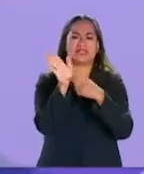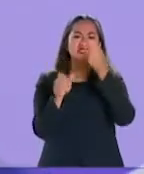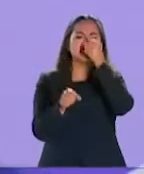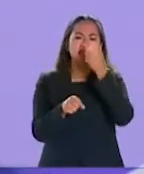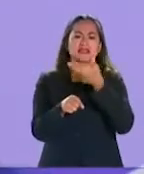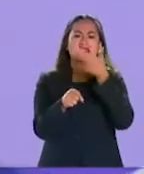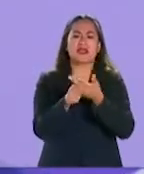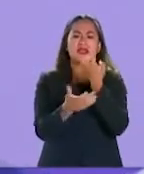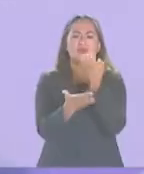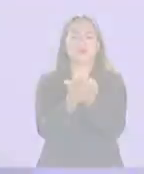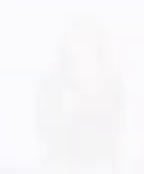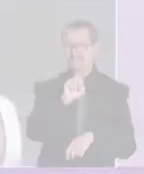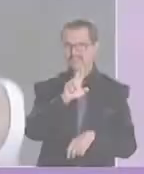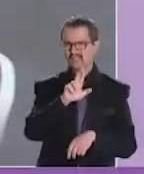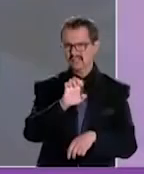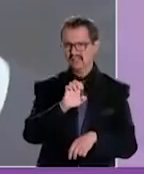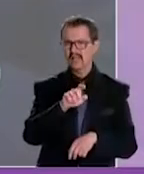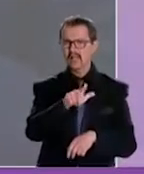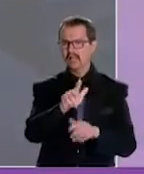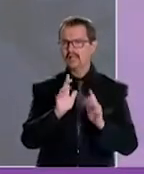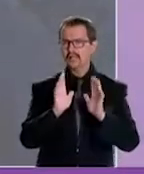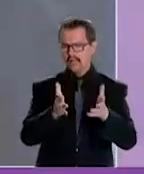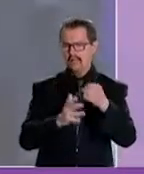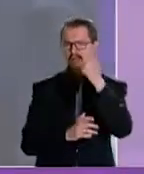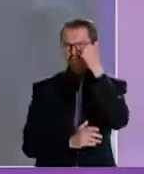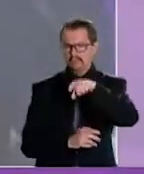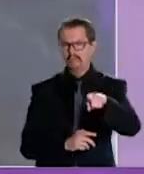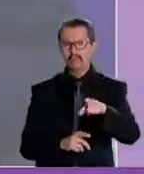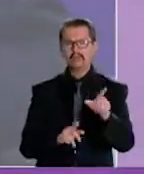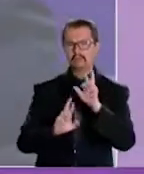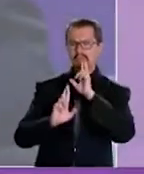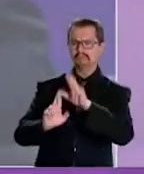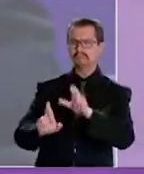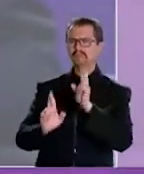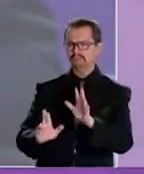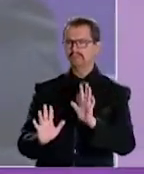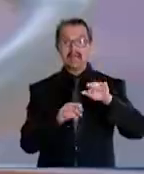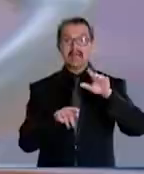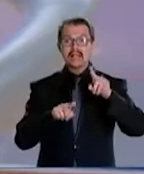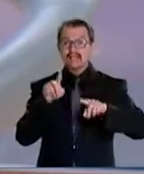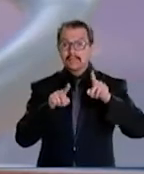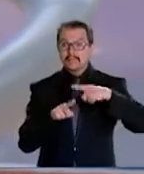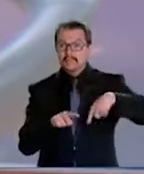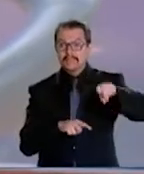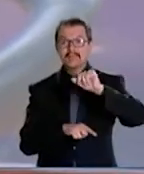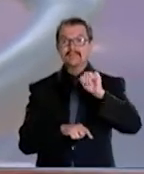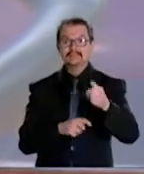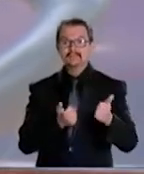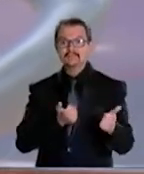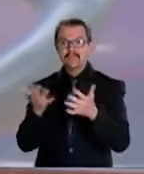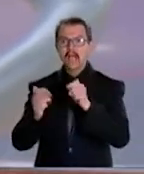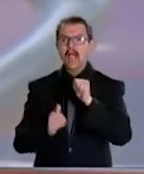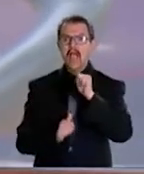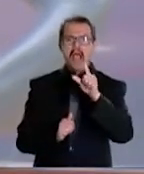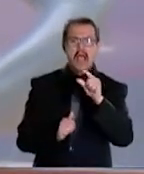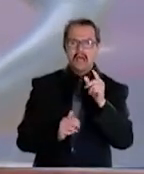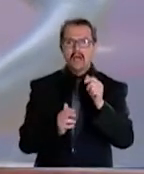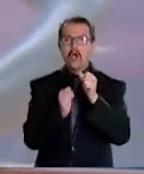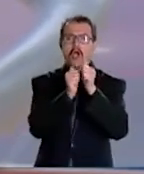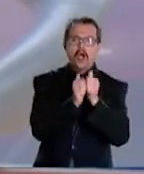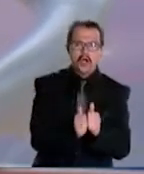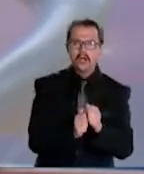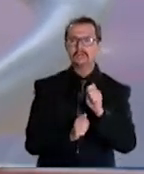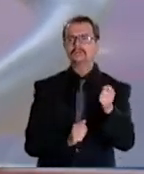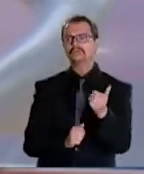a respetar a los mexicanos. José Antonio Meade, candidato de la coalición Todos por México, sostuvo que se debe cambiar el rostro de la